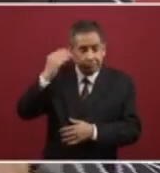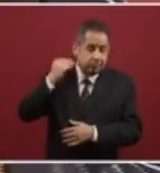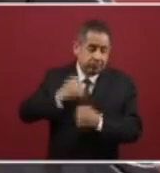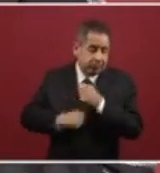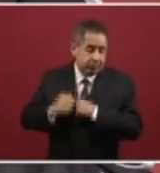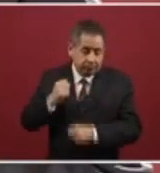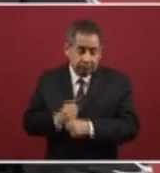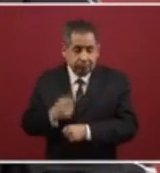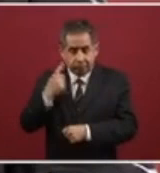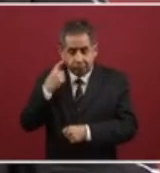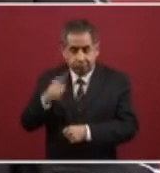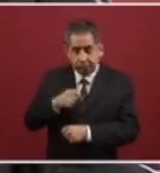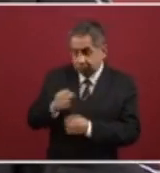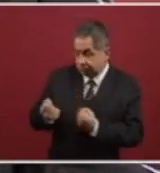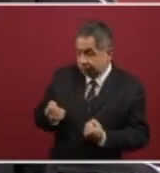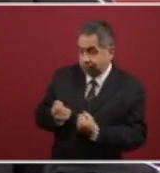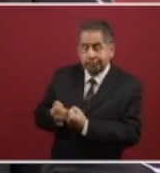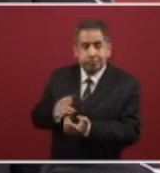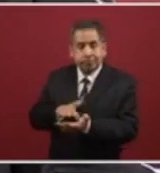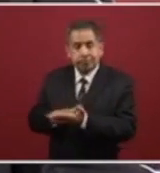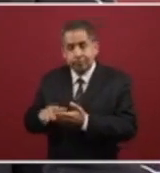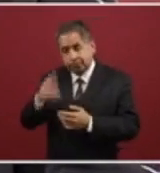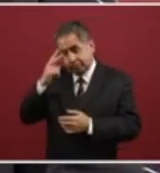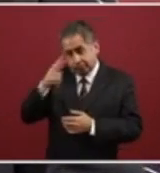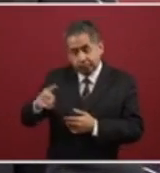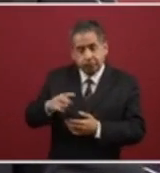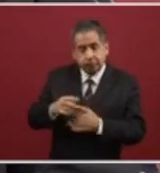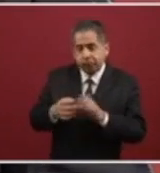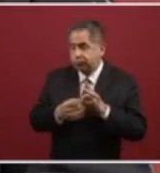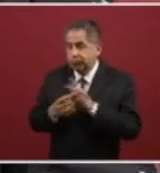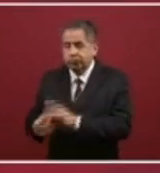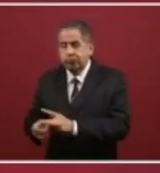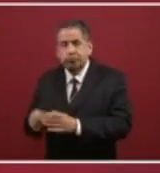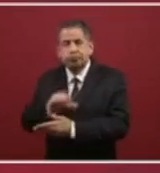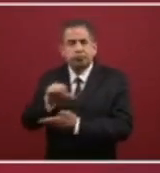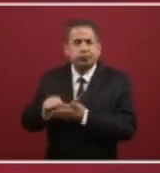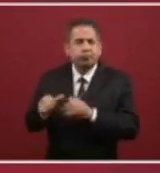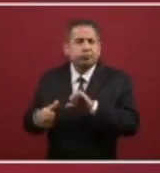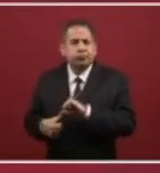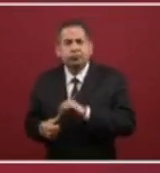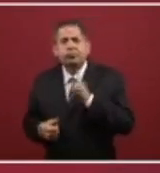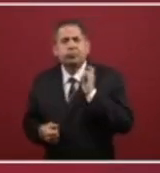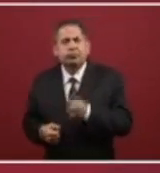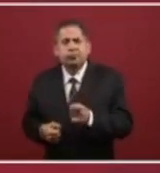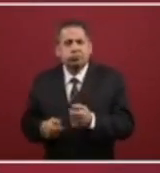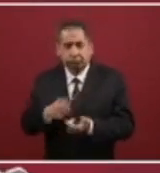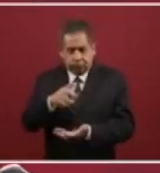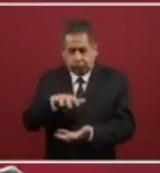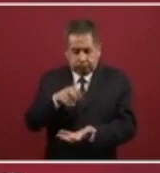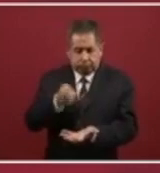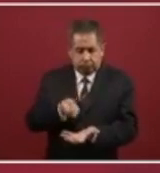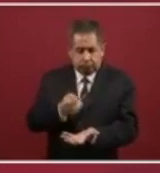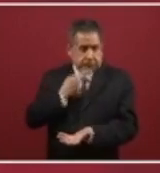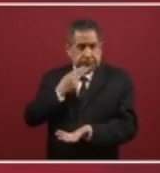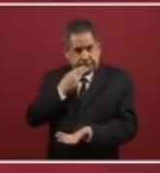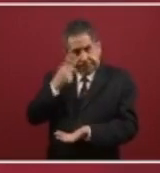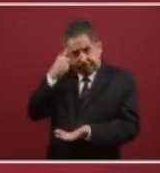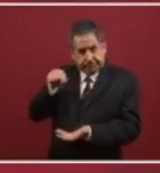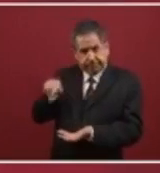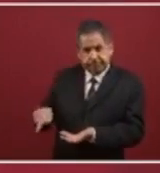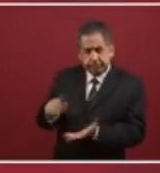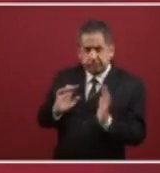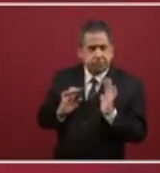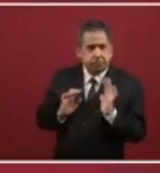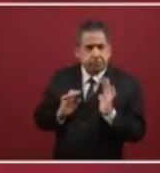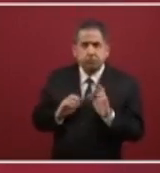para respaldar las acciones de México en materia de cooperación. Entonces, digamos que ese fondo sería el primero que estaría vinculado